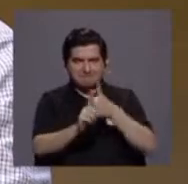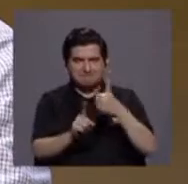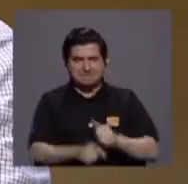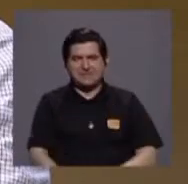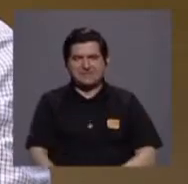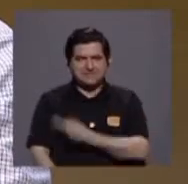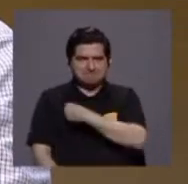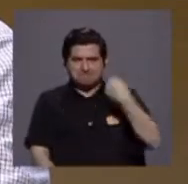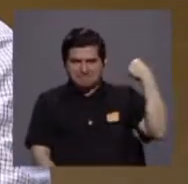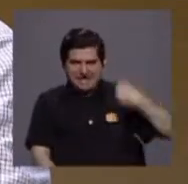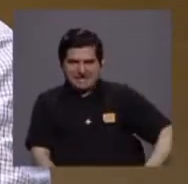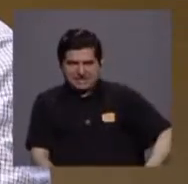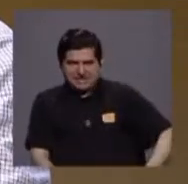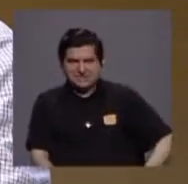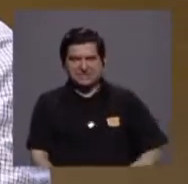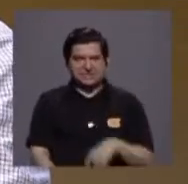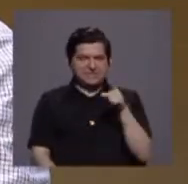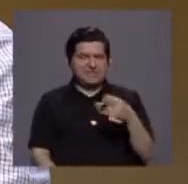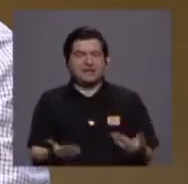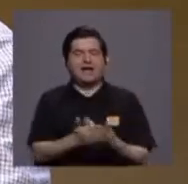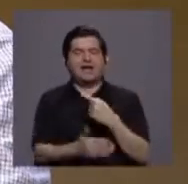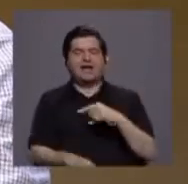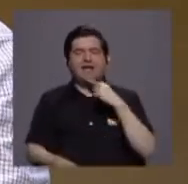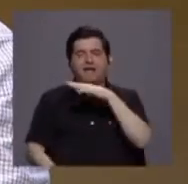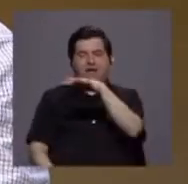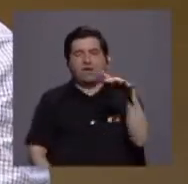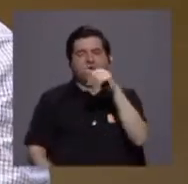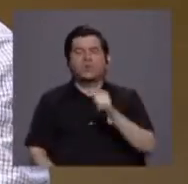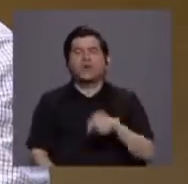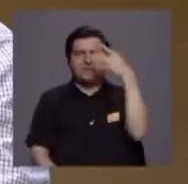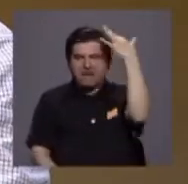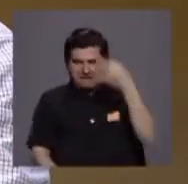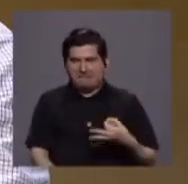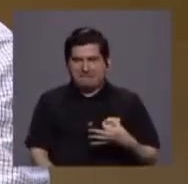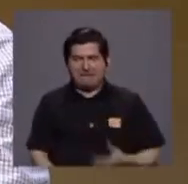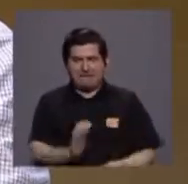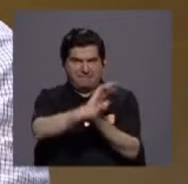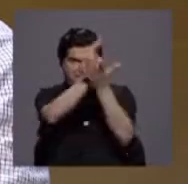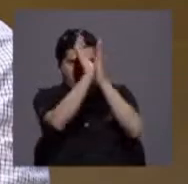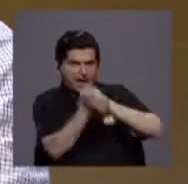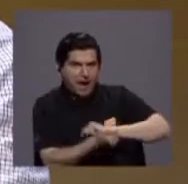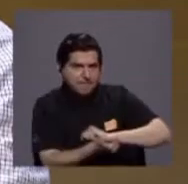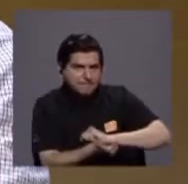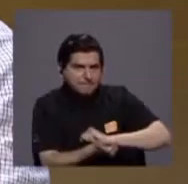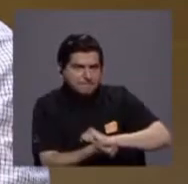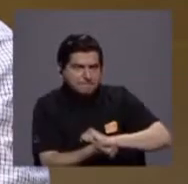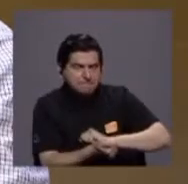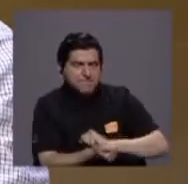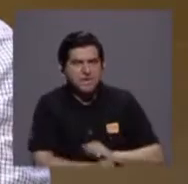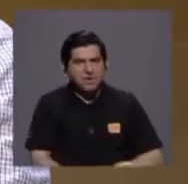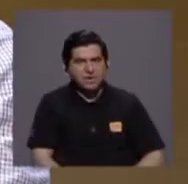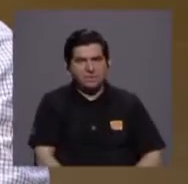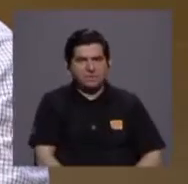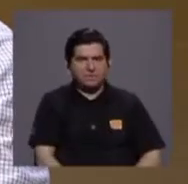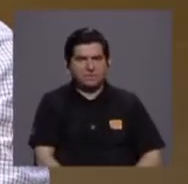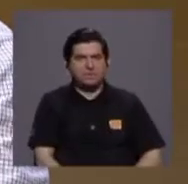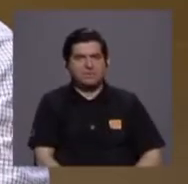frente a esta nueva realidad, si ellos consideran que el cambio de